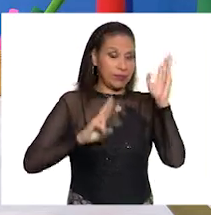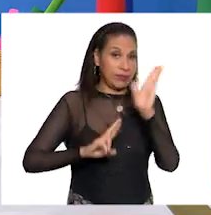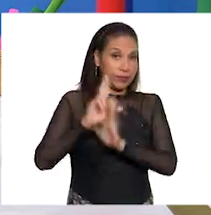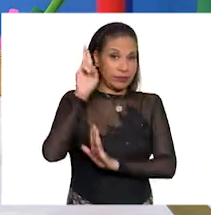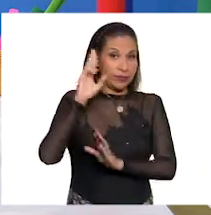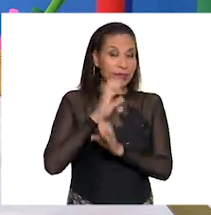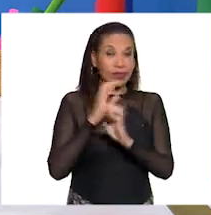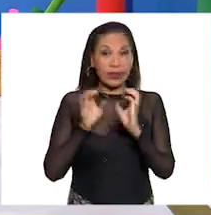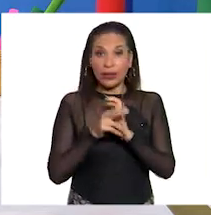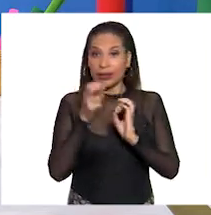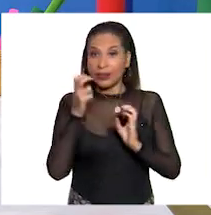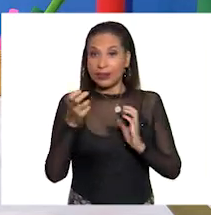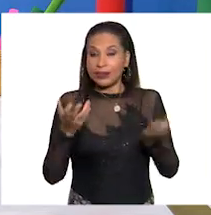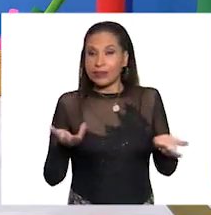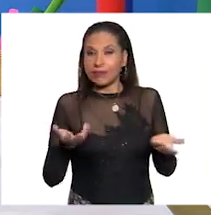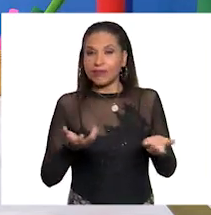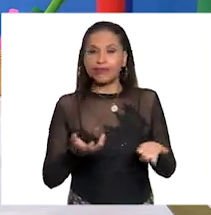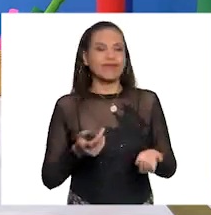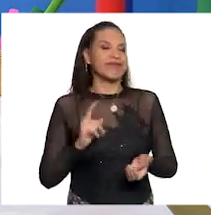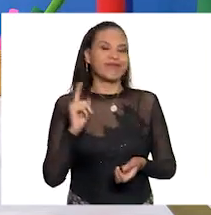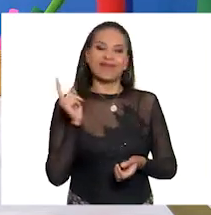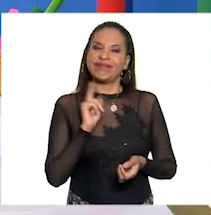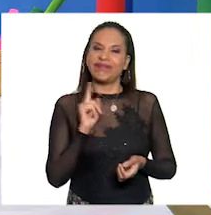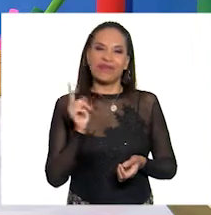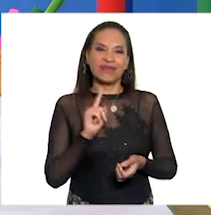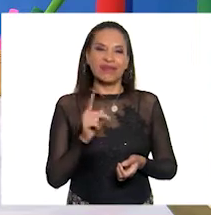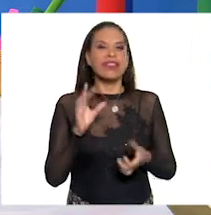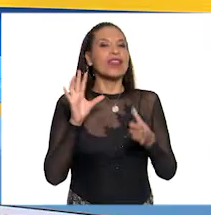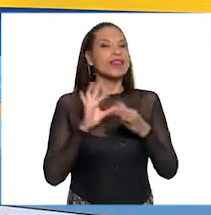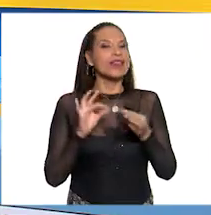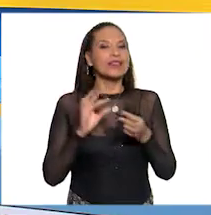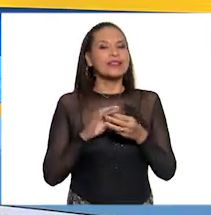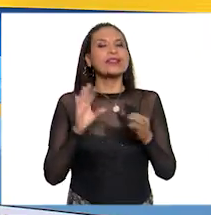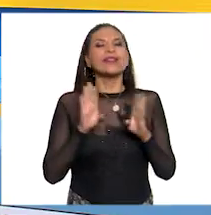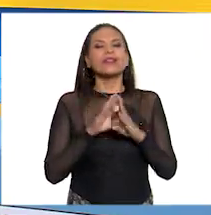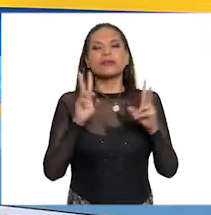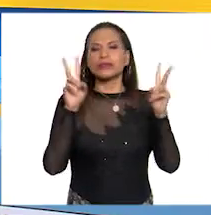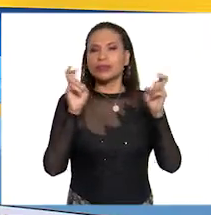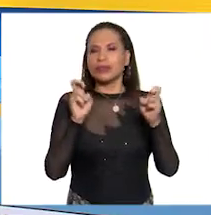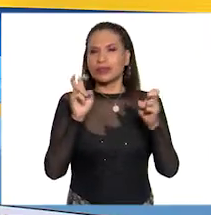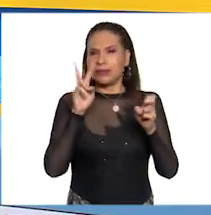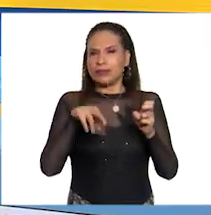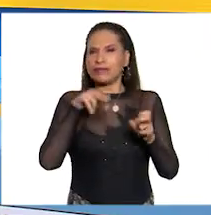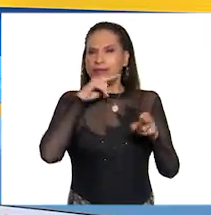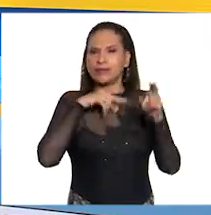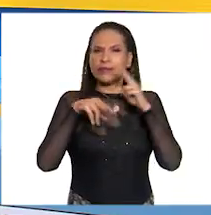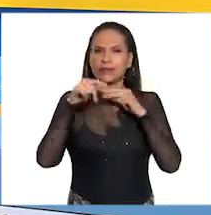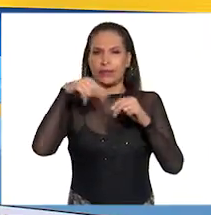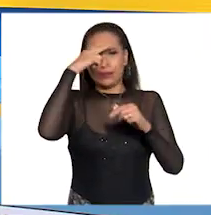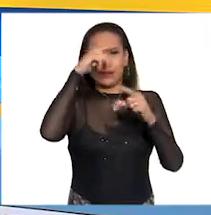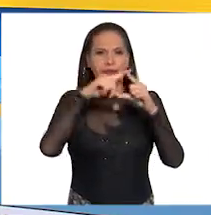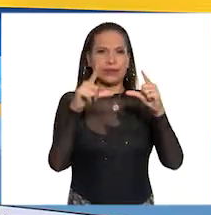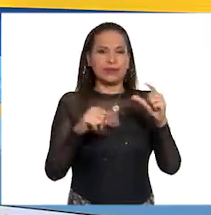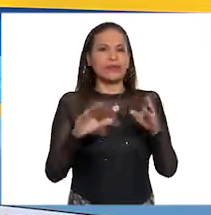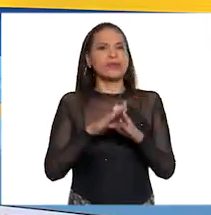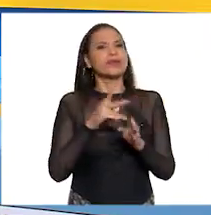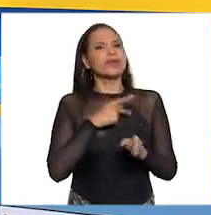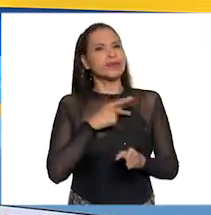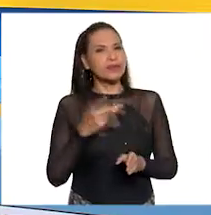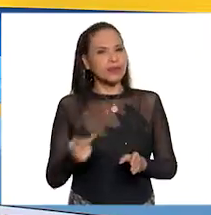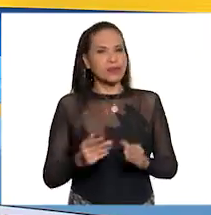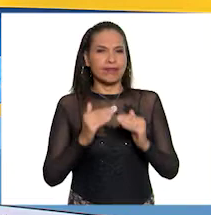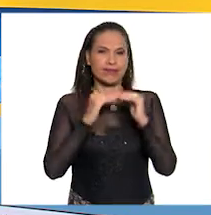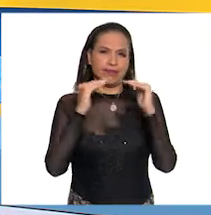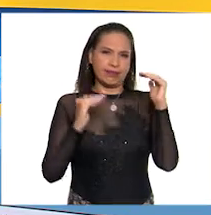espacio y cosas como estas? Pues no, de hecho, hablaban sobre temas que eran preocupantes para México, como la pobreza,